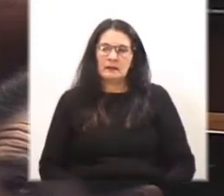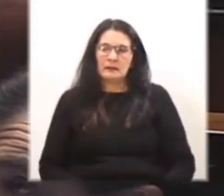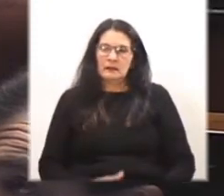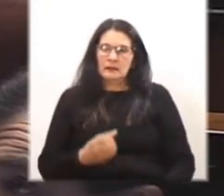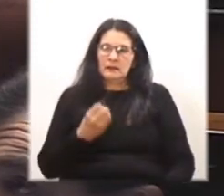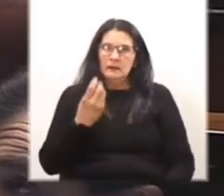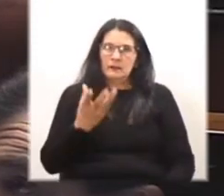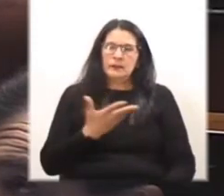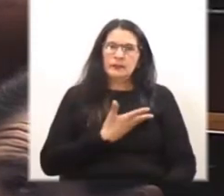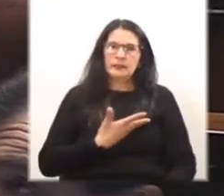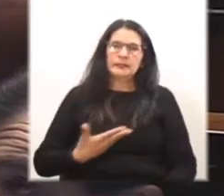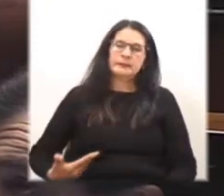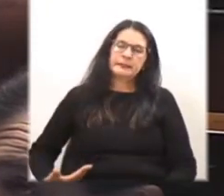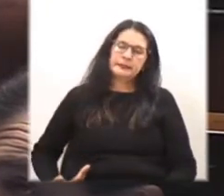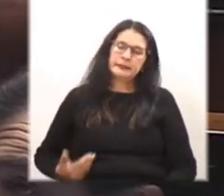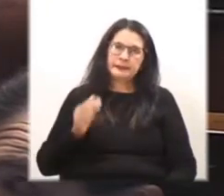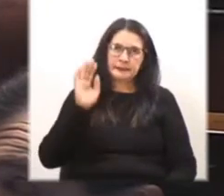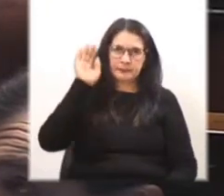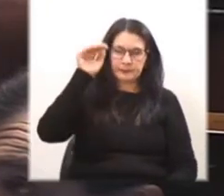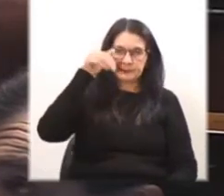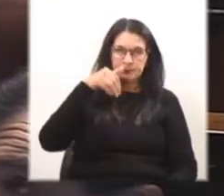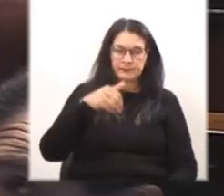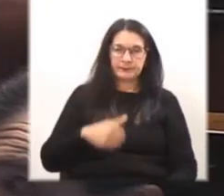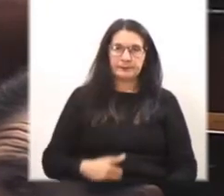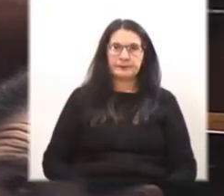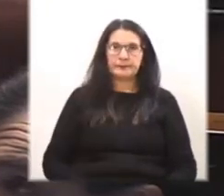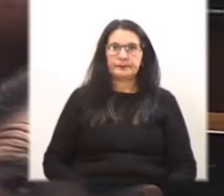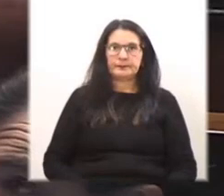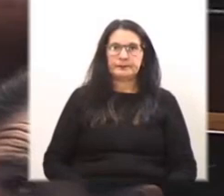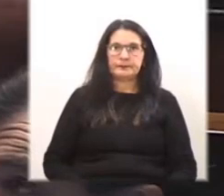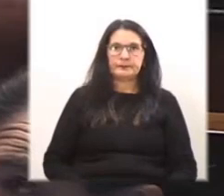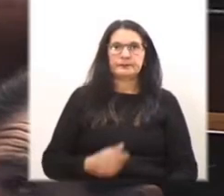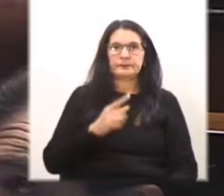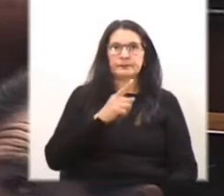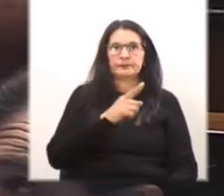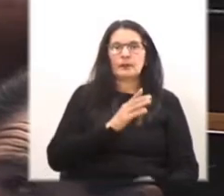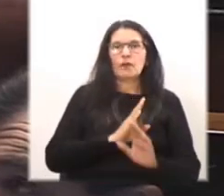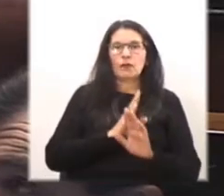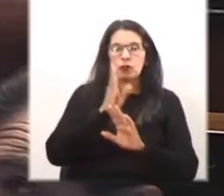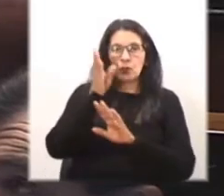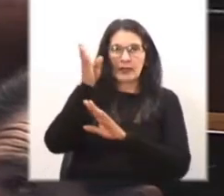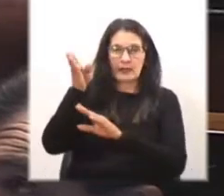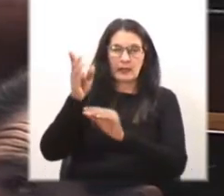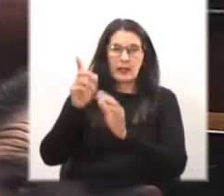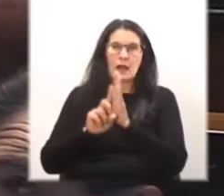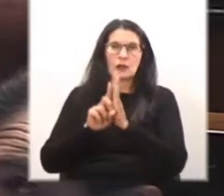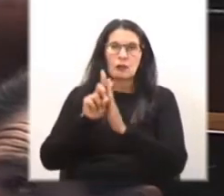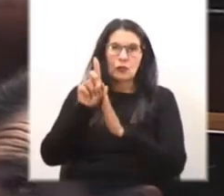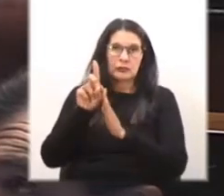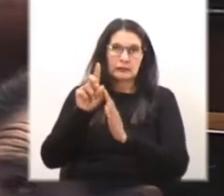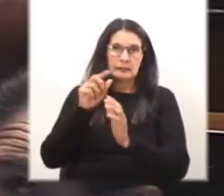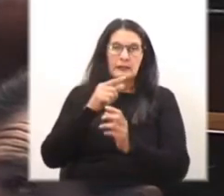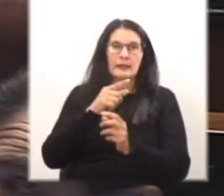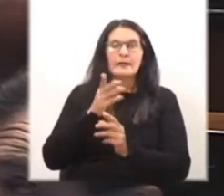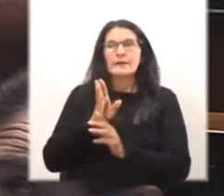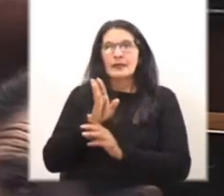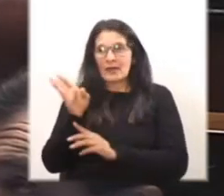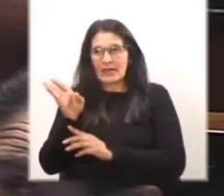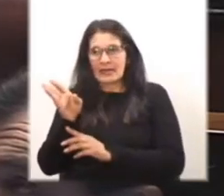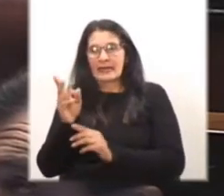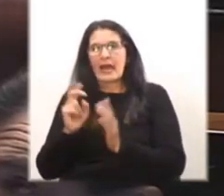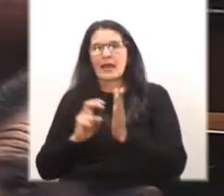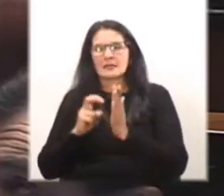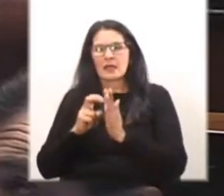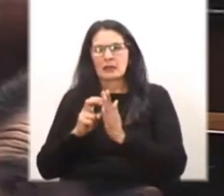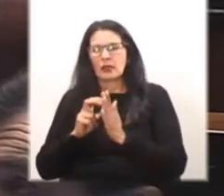Porque el presidente de la República fue al norte, tenía previsto ir a Salto, decidió